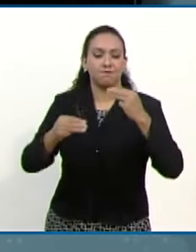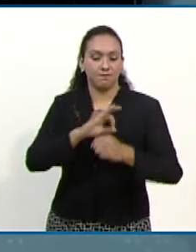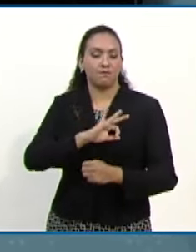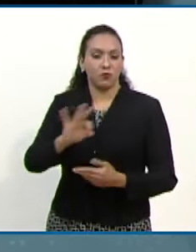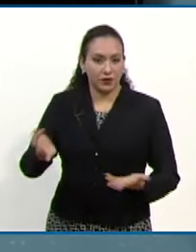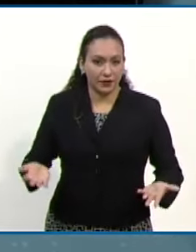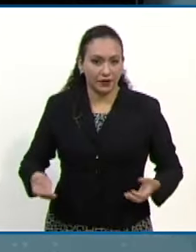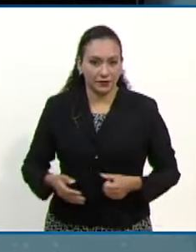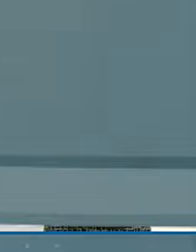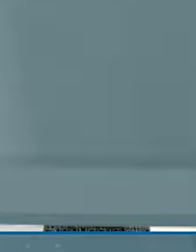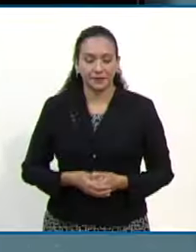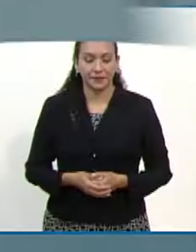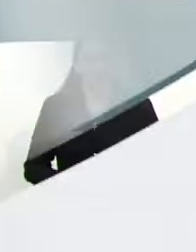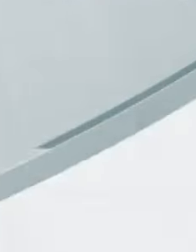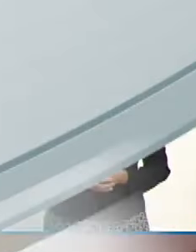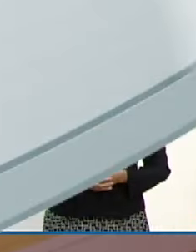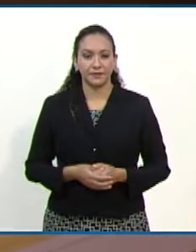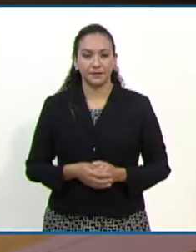externas.